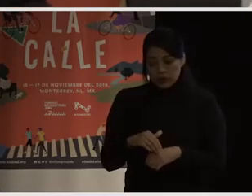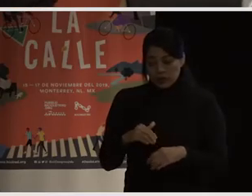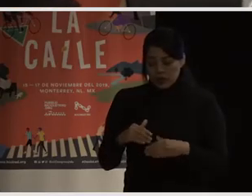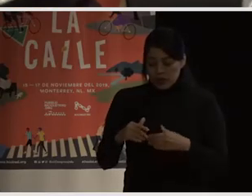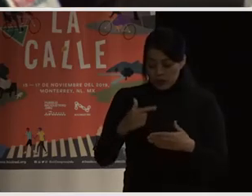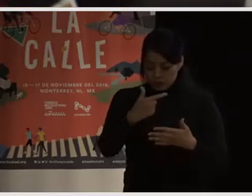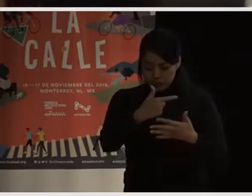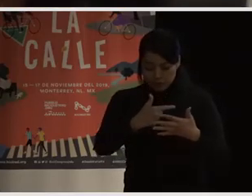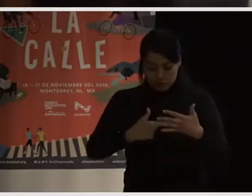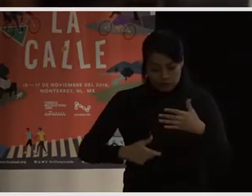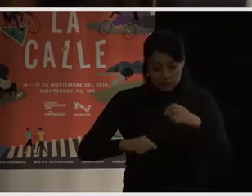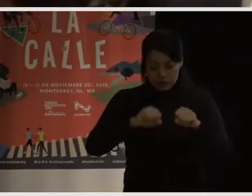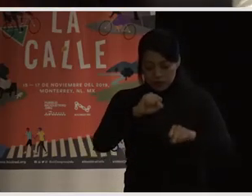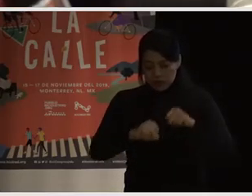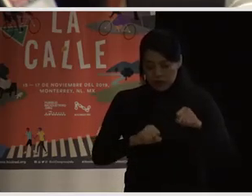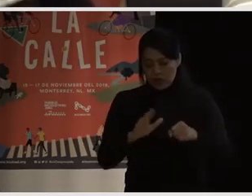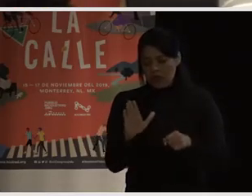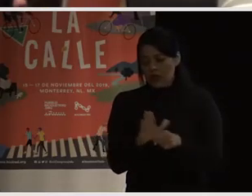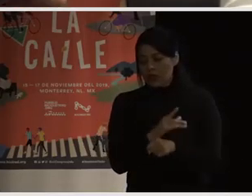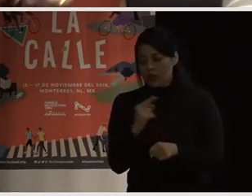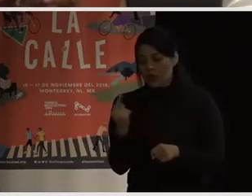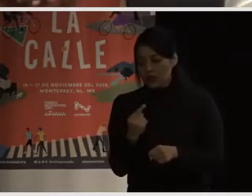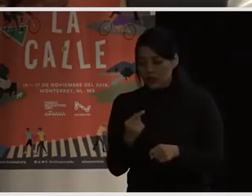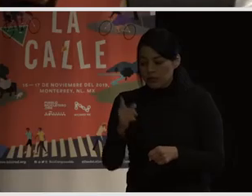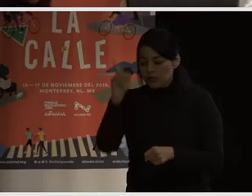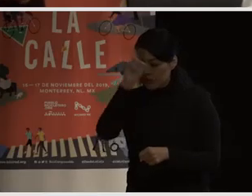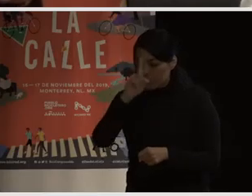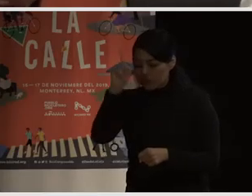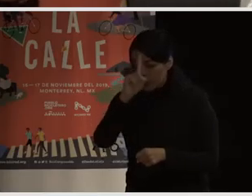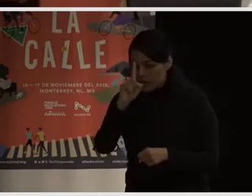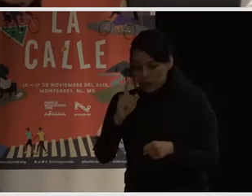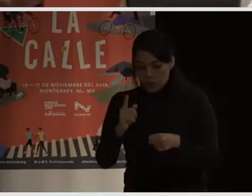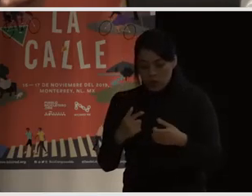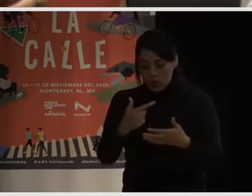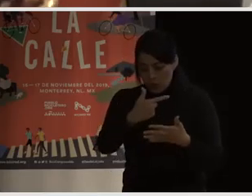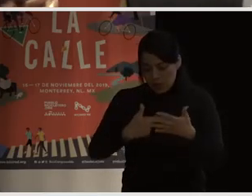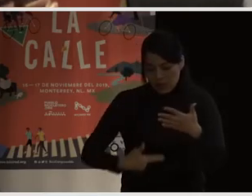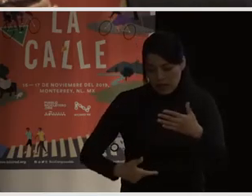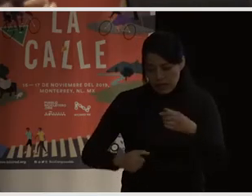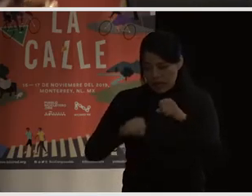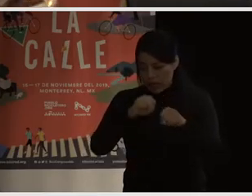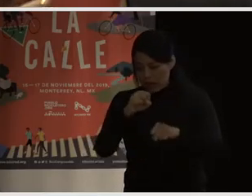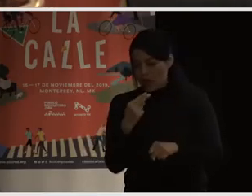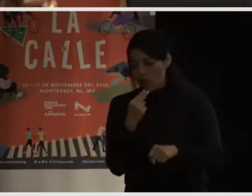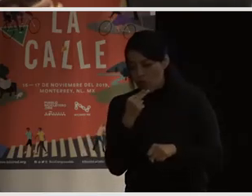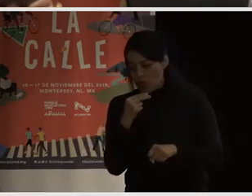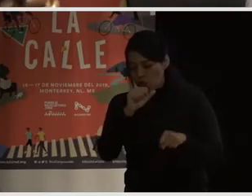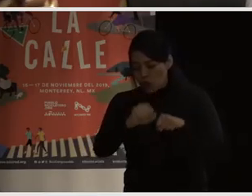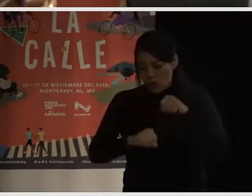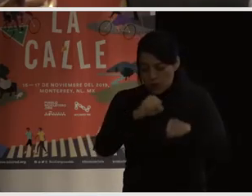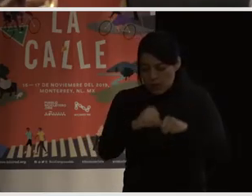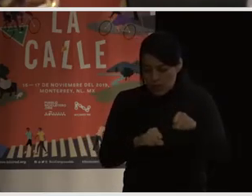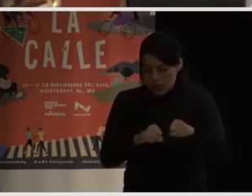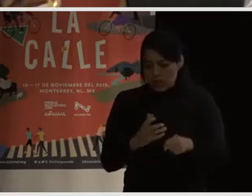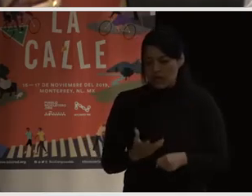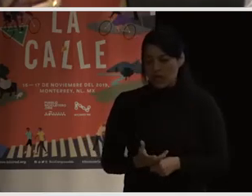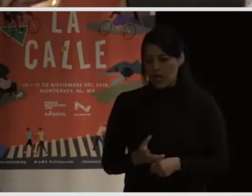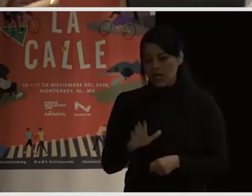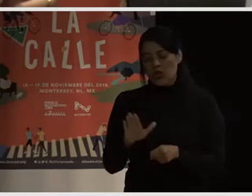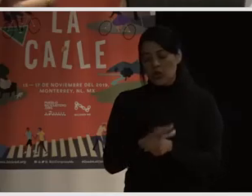agenda ciclista luego dirías oye pues porque no orientan más una agenda ciclista bueno porque definitivamente hay que